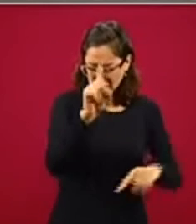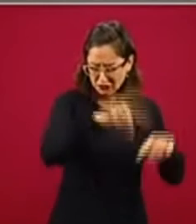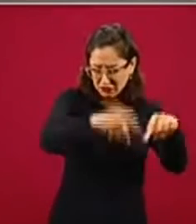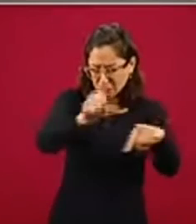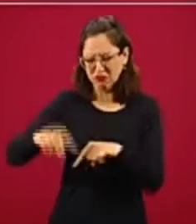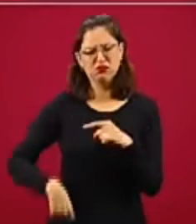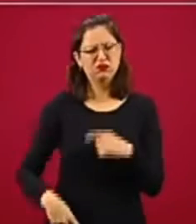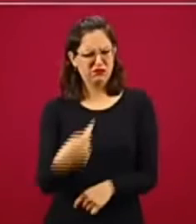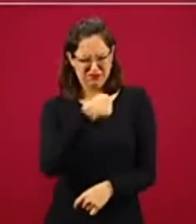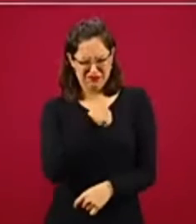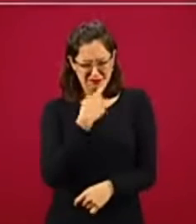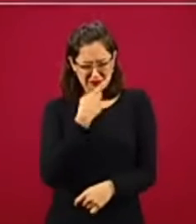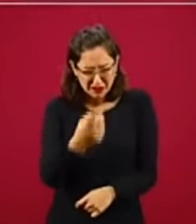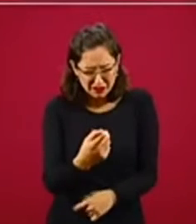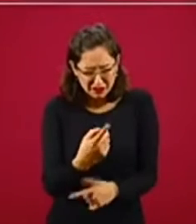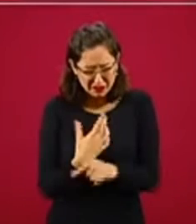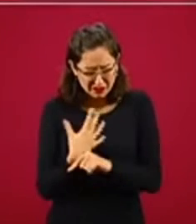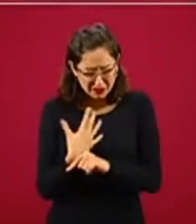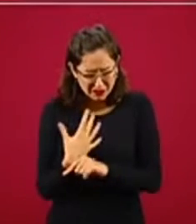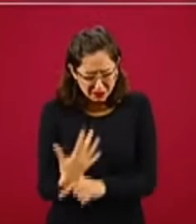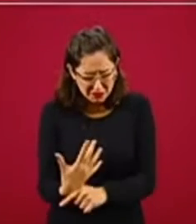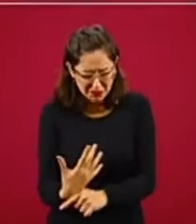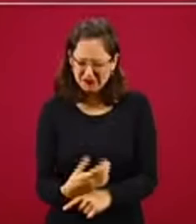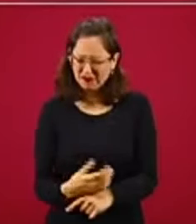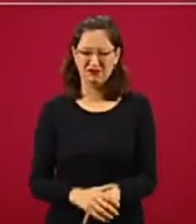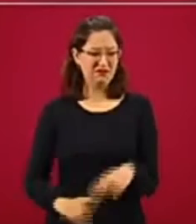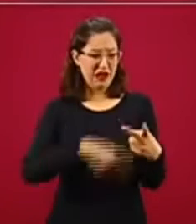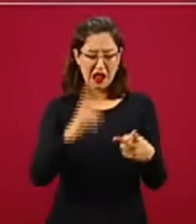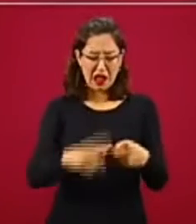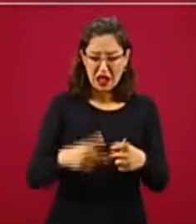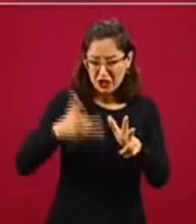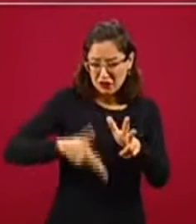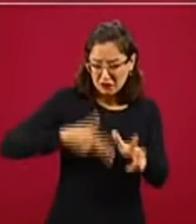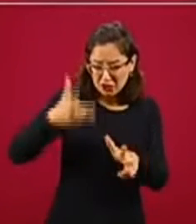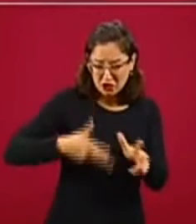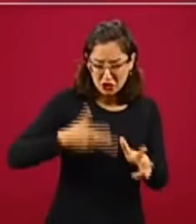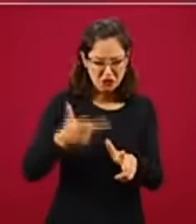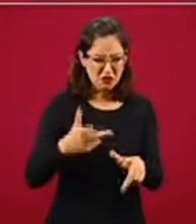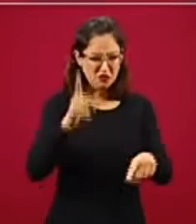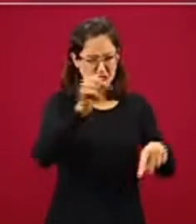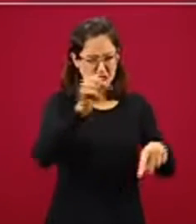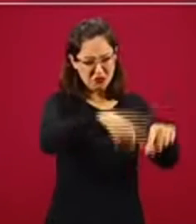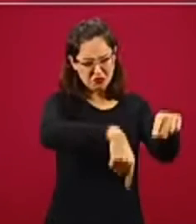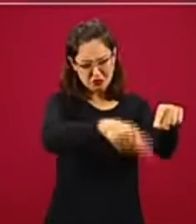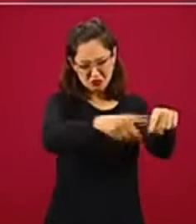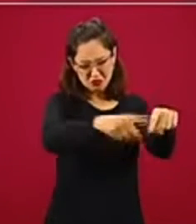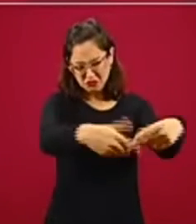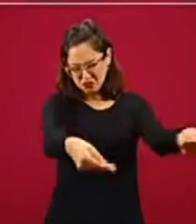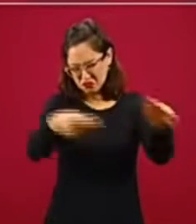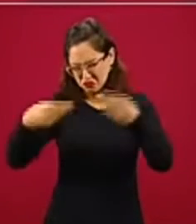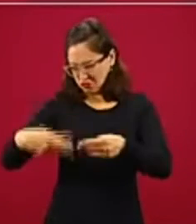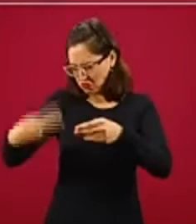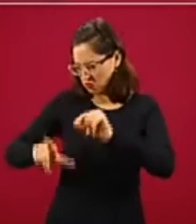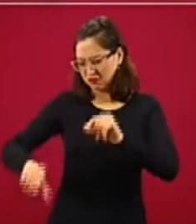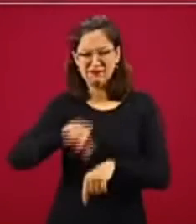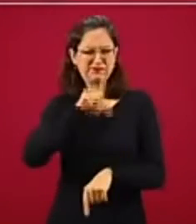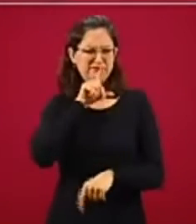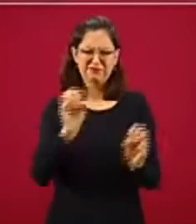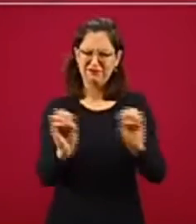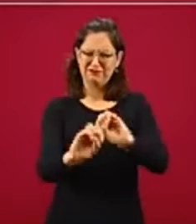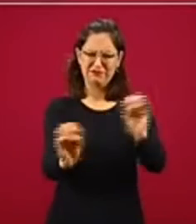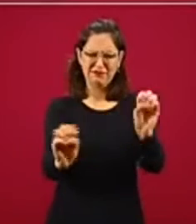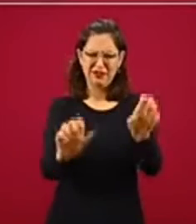los ferrocarriles. Yo estoy haciendo lo que di a conocer